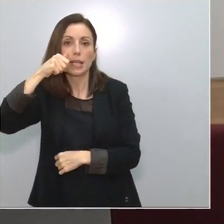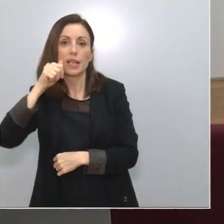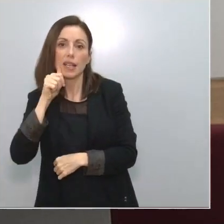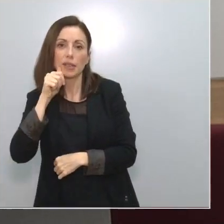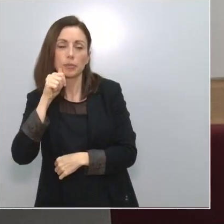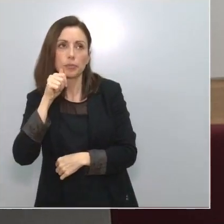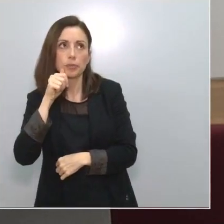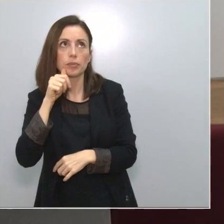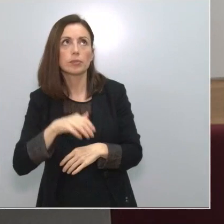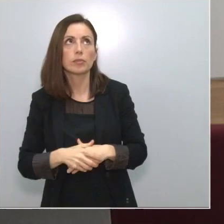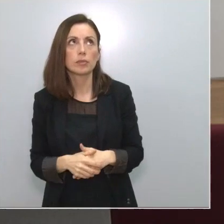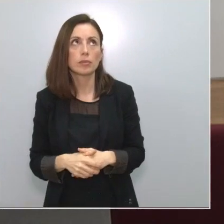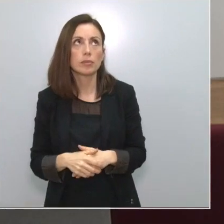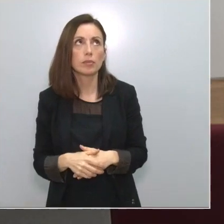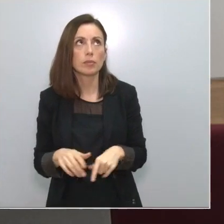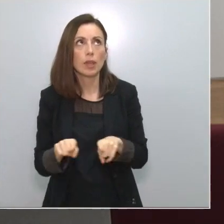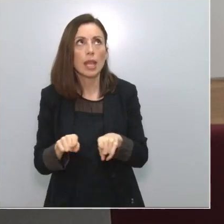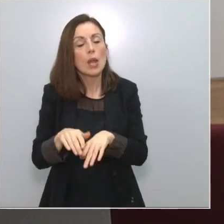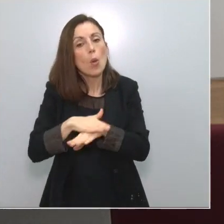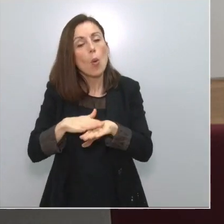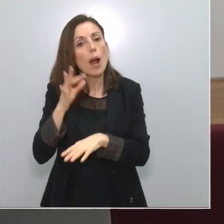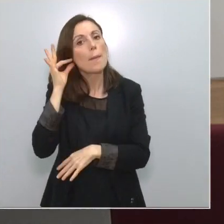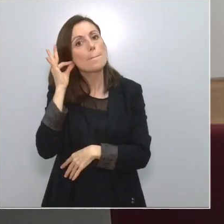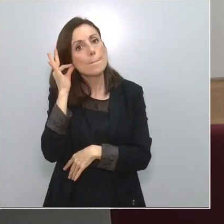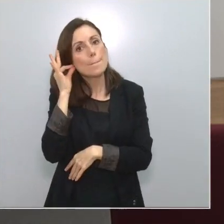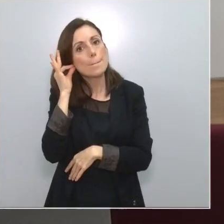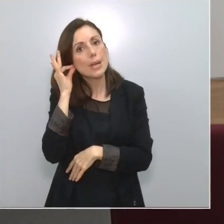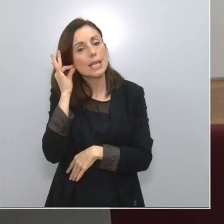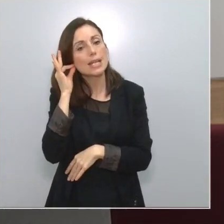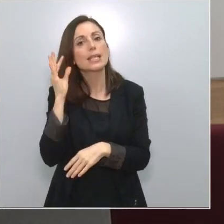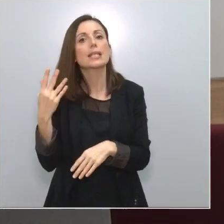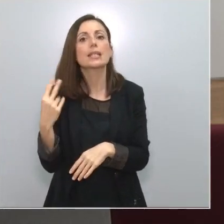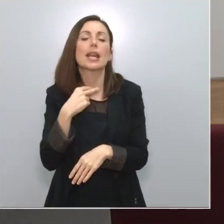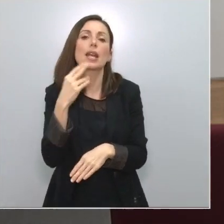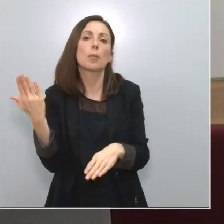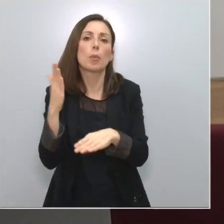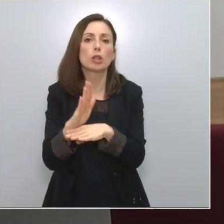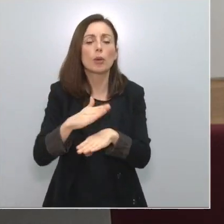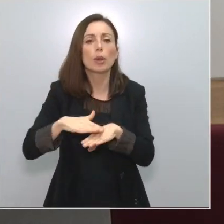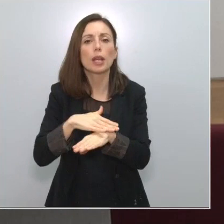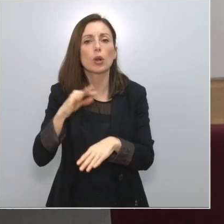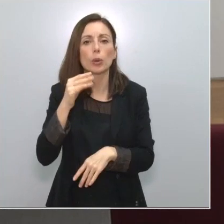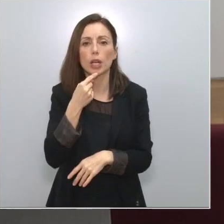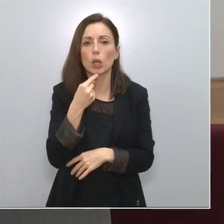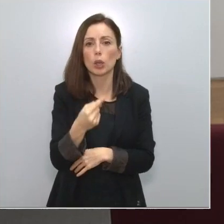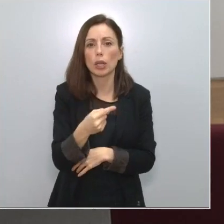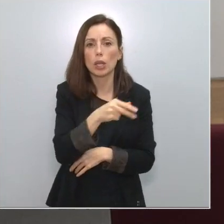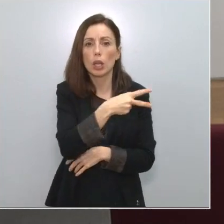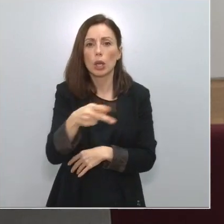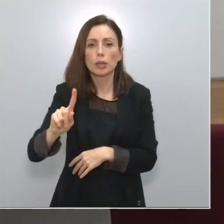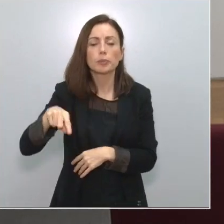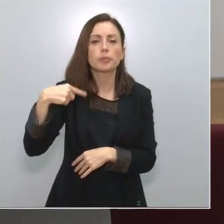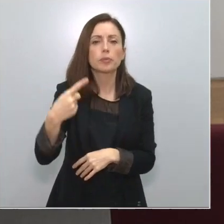dijo la ministra de Hacienda y portavoz la semana pasada, se fija como barrera, dentro de 2 semanas, se establece una